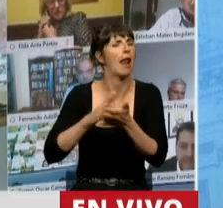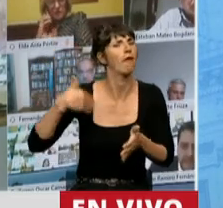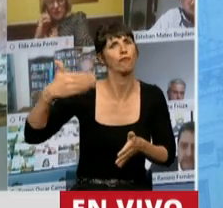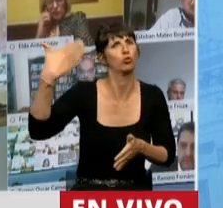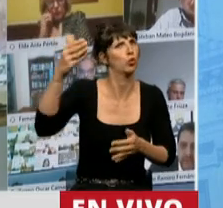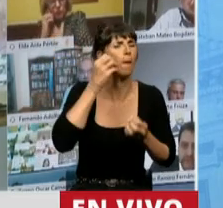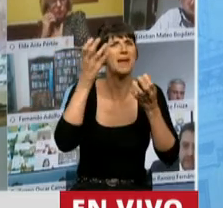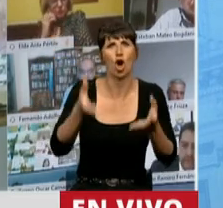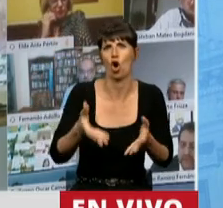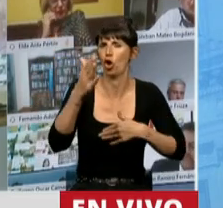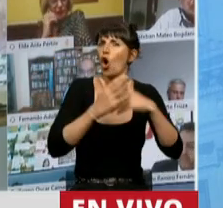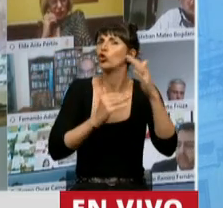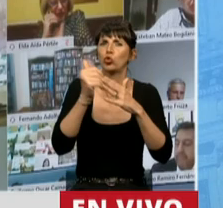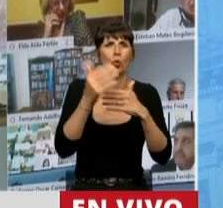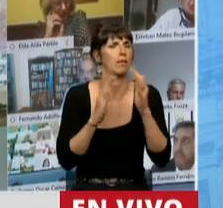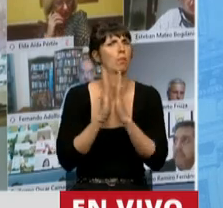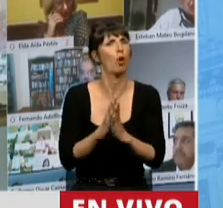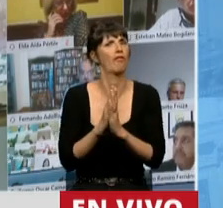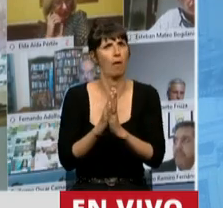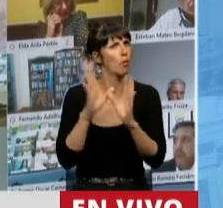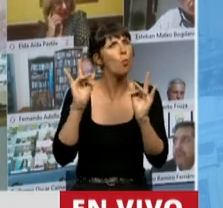mejor, que nos va a costar mucho